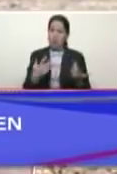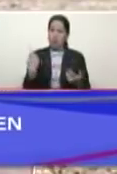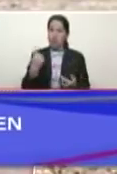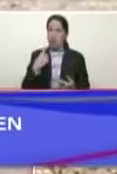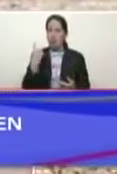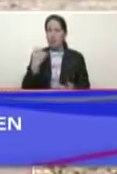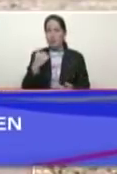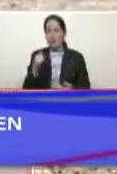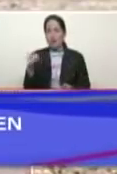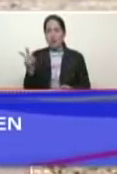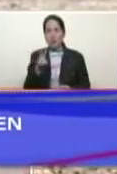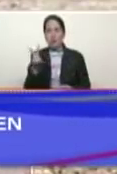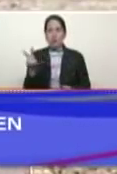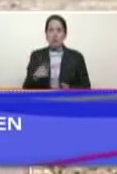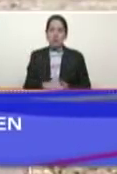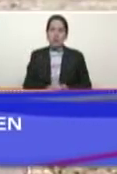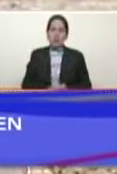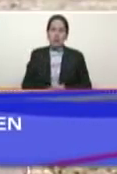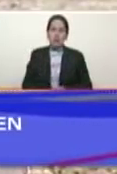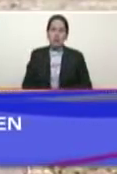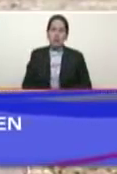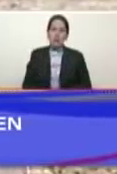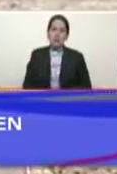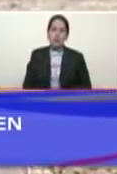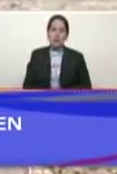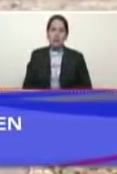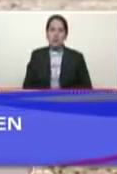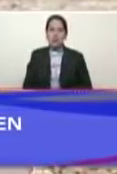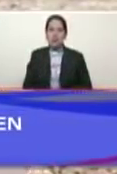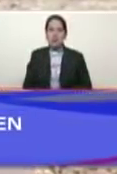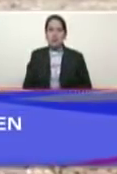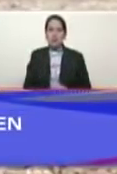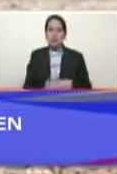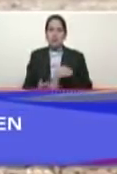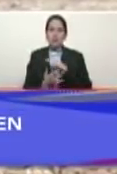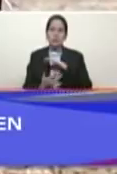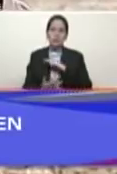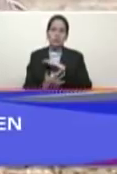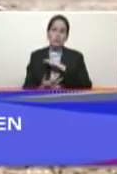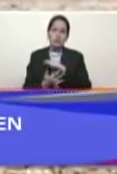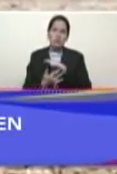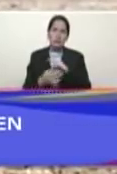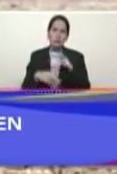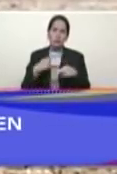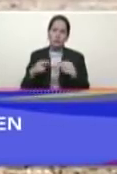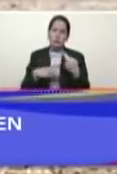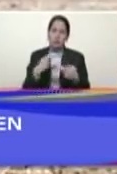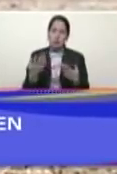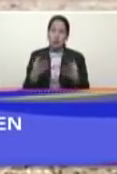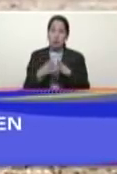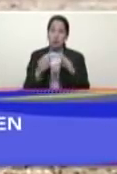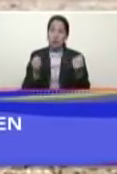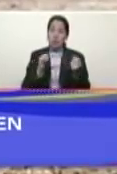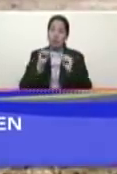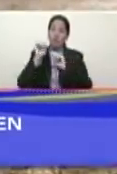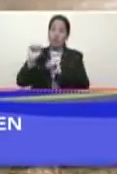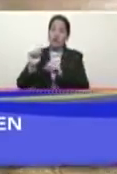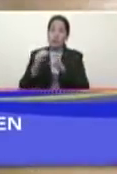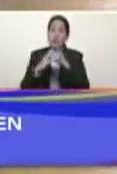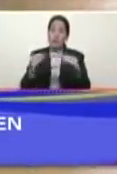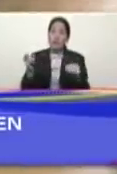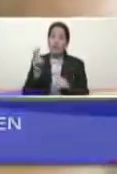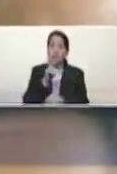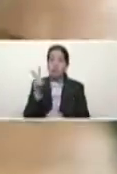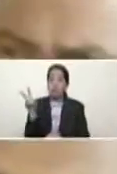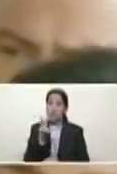Venezuela. Método táctico de resistencia revolucionaria. Para defender cada palmo del territorio nacional. Y en